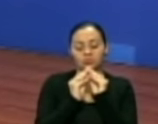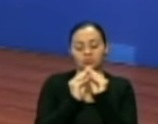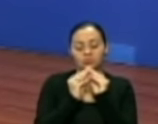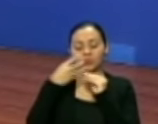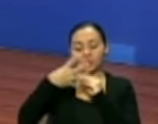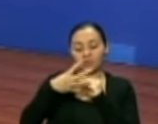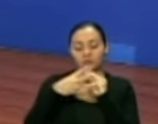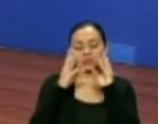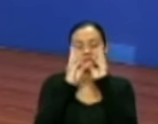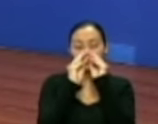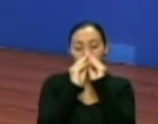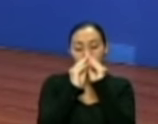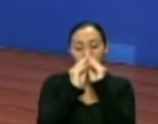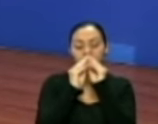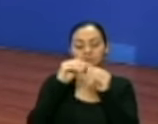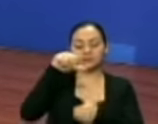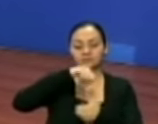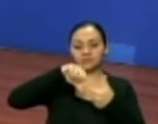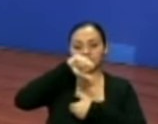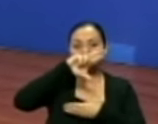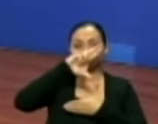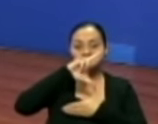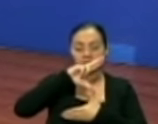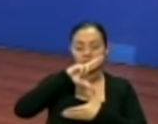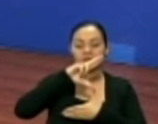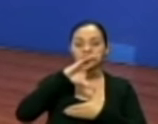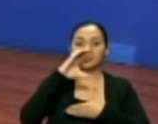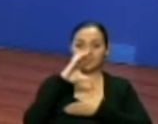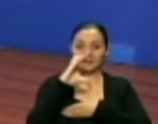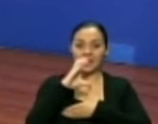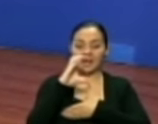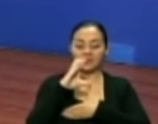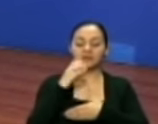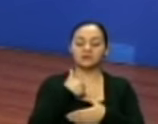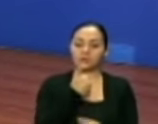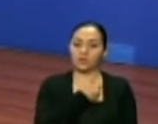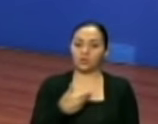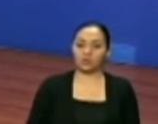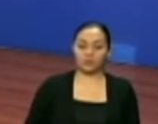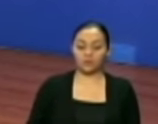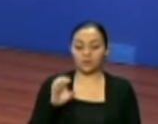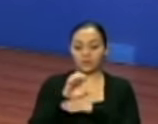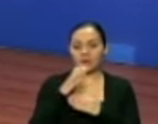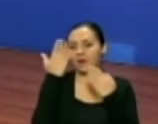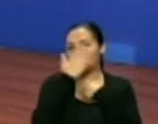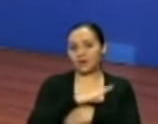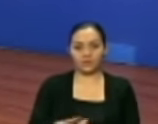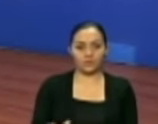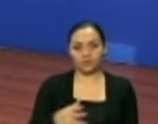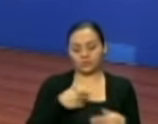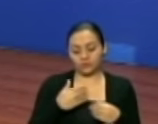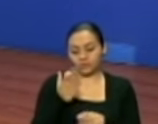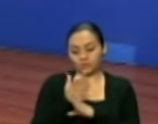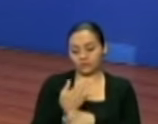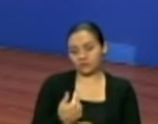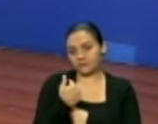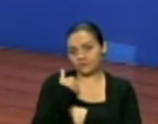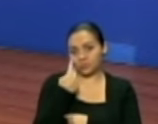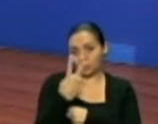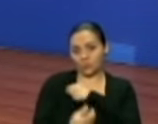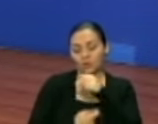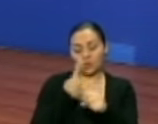Estados Latinoamericanos y Caribeños, en la cual nuestro país entrega la presidencia pro tempore a República Dominicana,